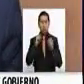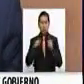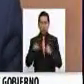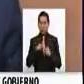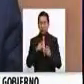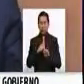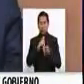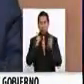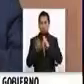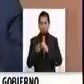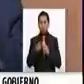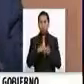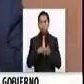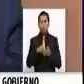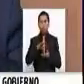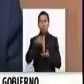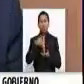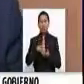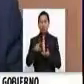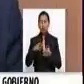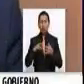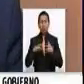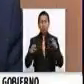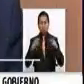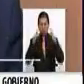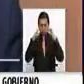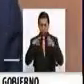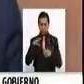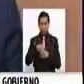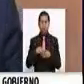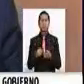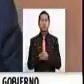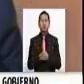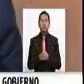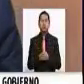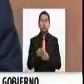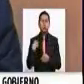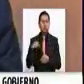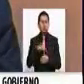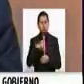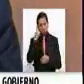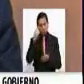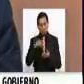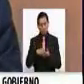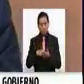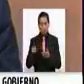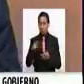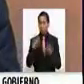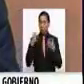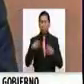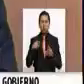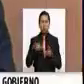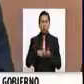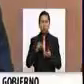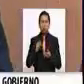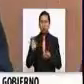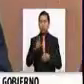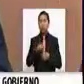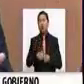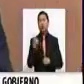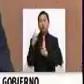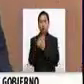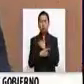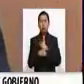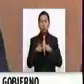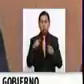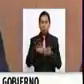convertido en un centro regional de inteligencia suponemos nosotros que no va a haber oposiciones de parte de los otros países